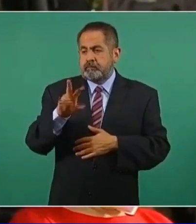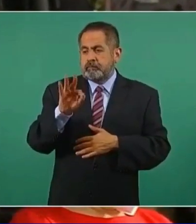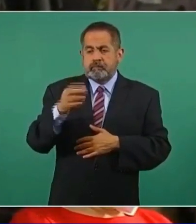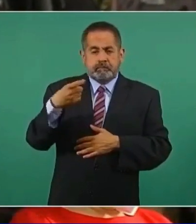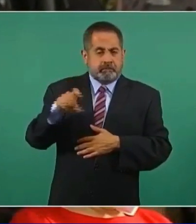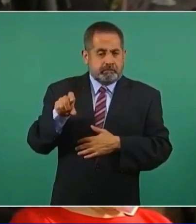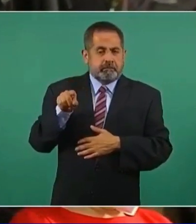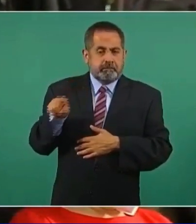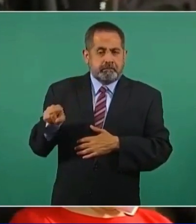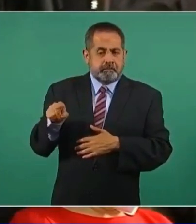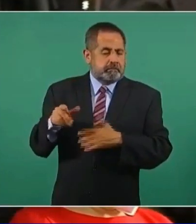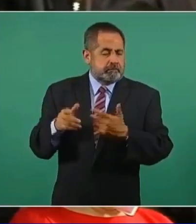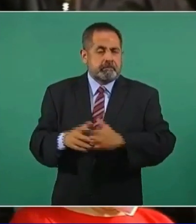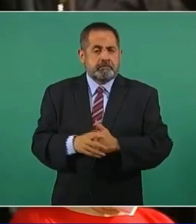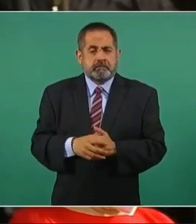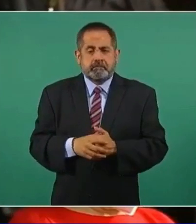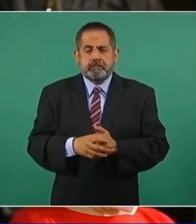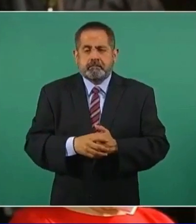Quesada.